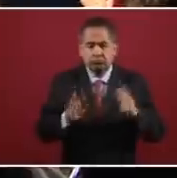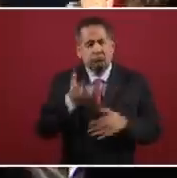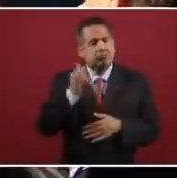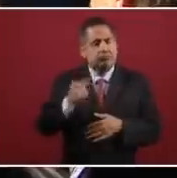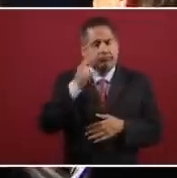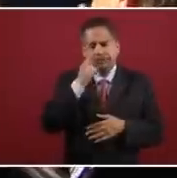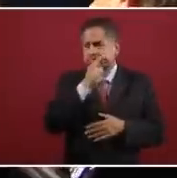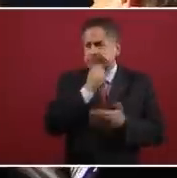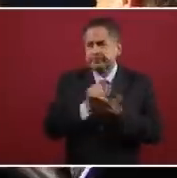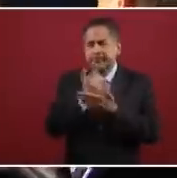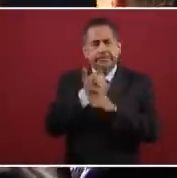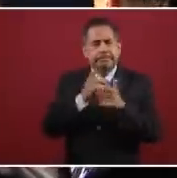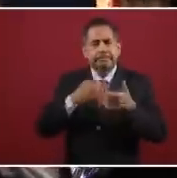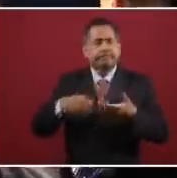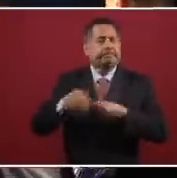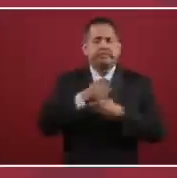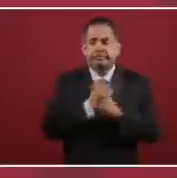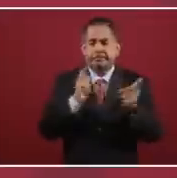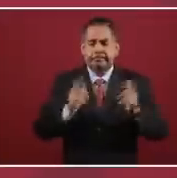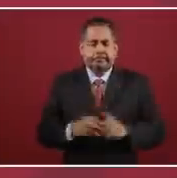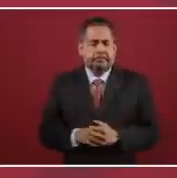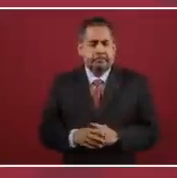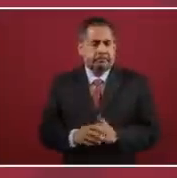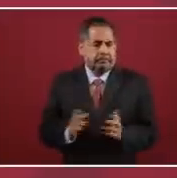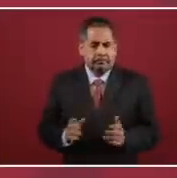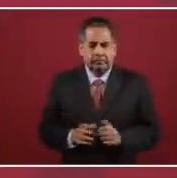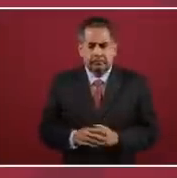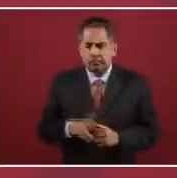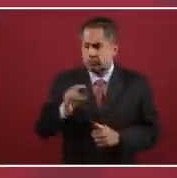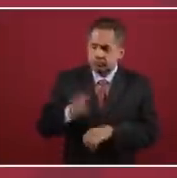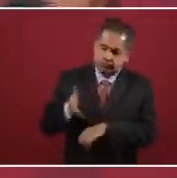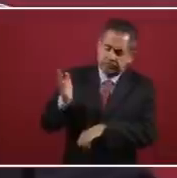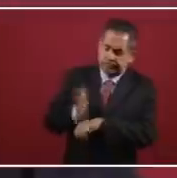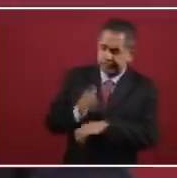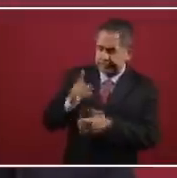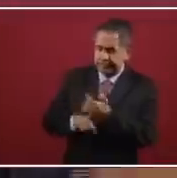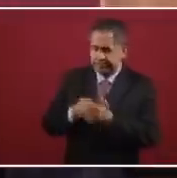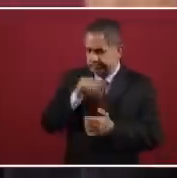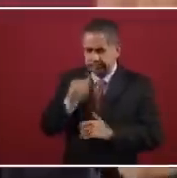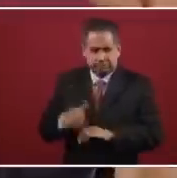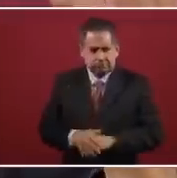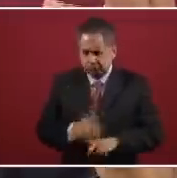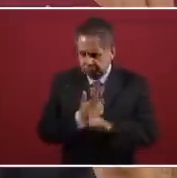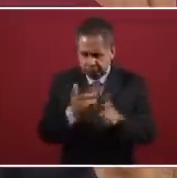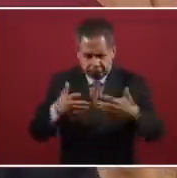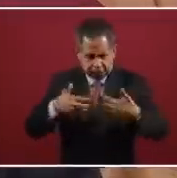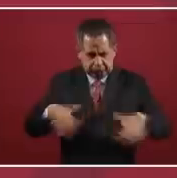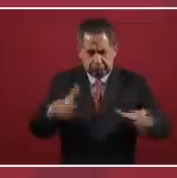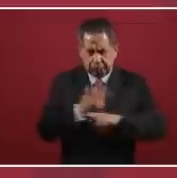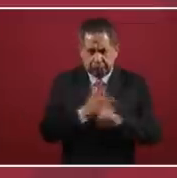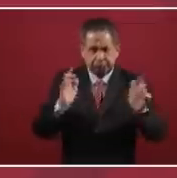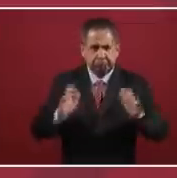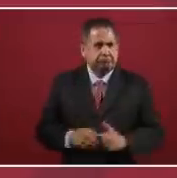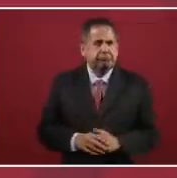democracia, no es censura, no, libremente,